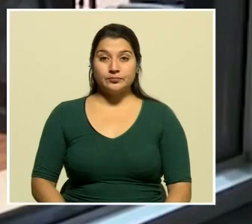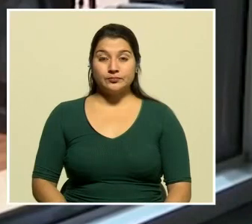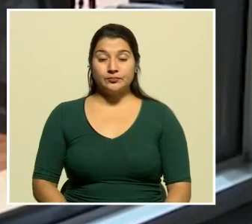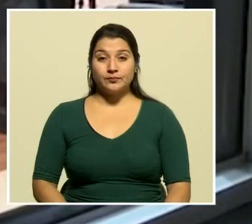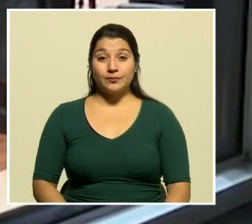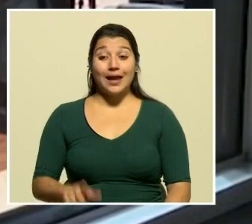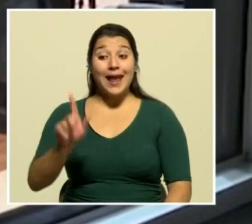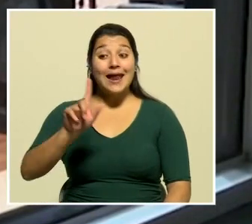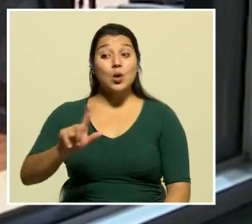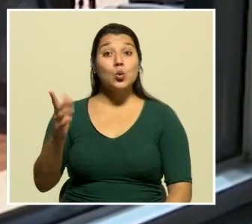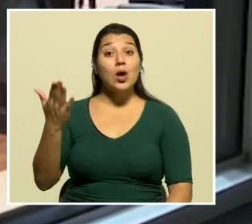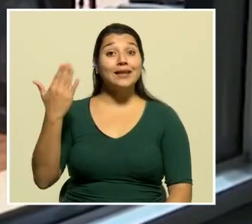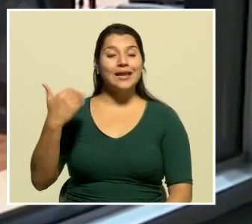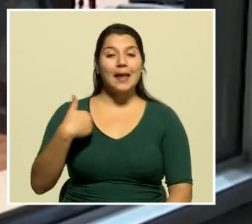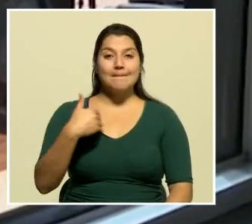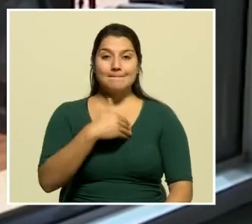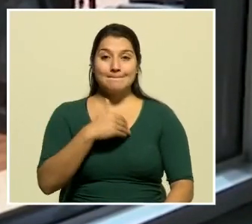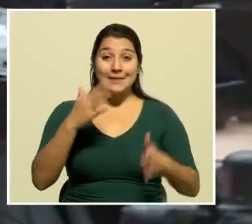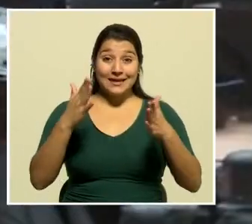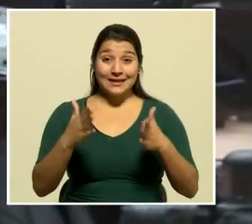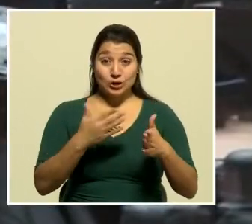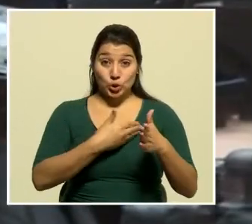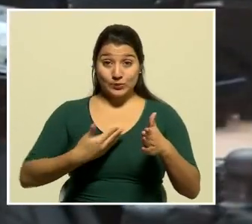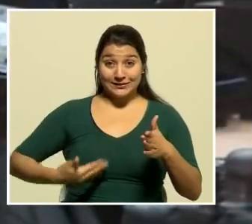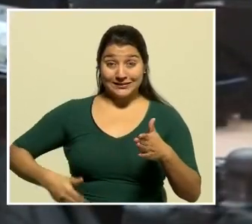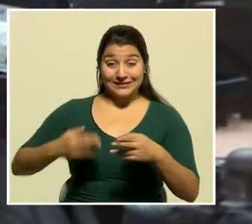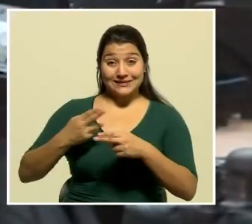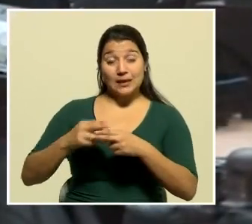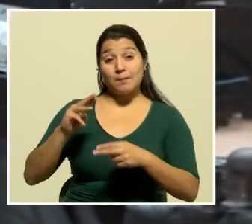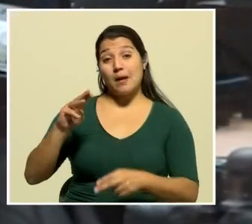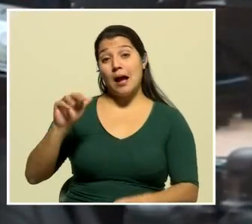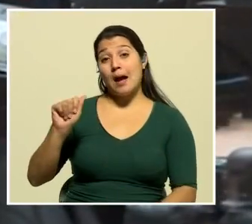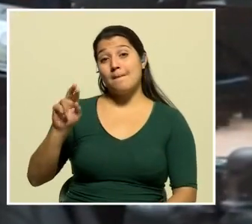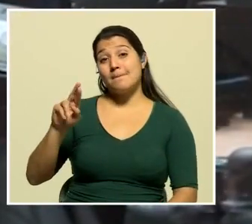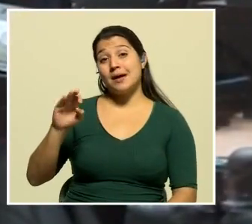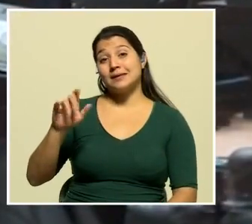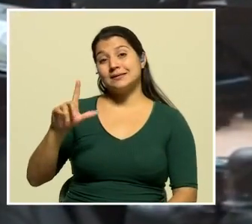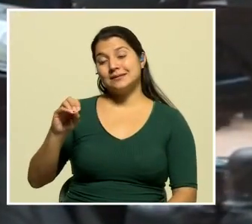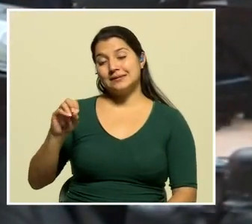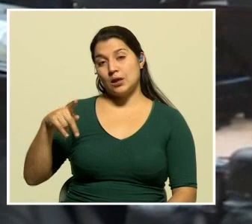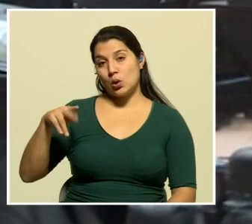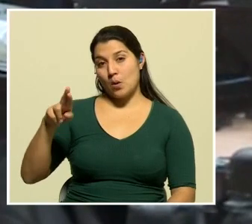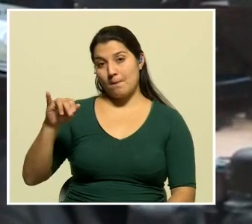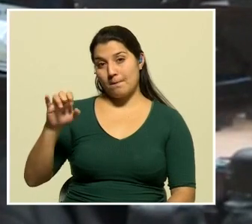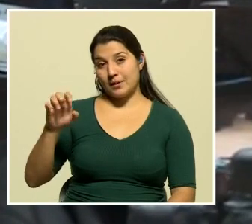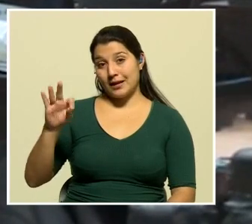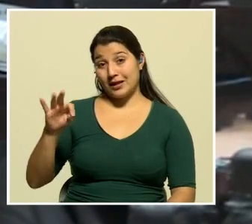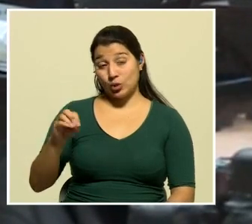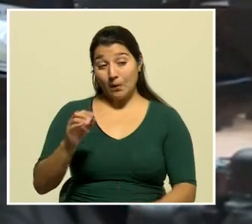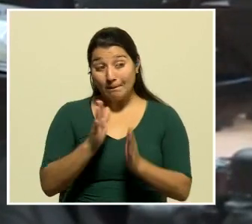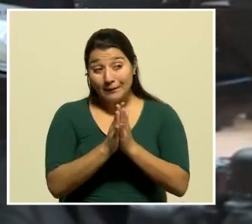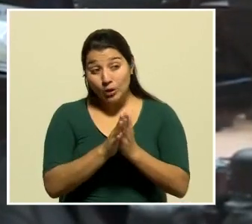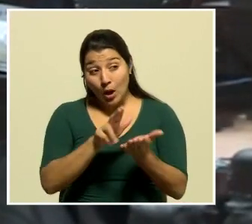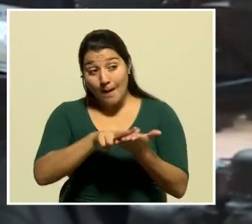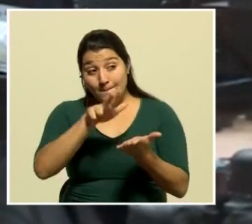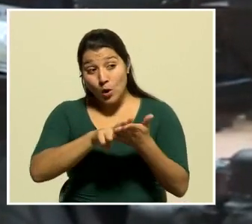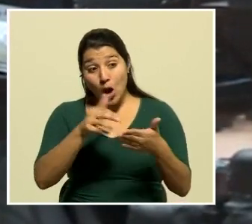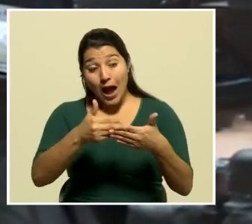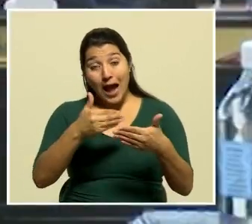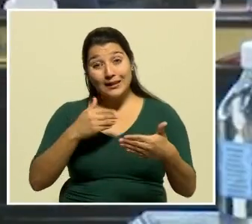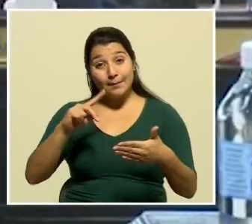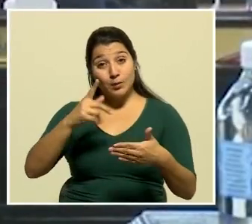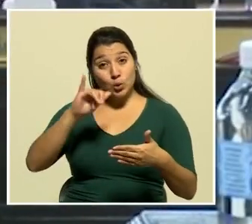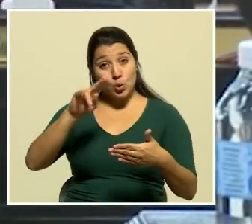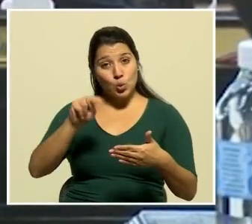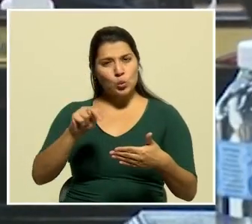El lunes anterior, el ministro de la Presidencia, Marcelo Prieto, pidió a los diputados aprobar antes del 1 de junio el proyecto de ley para